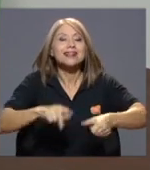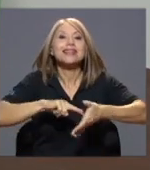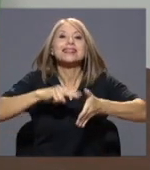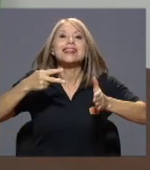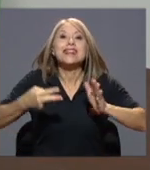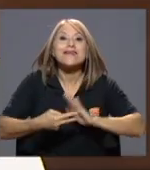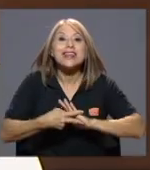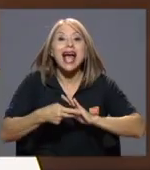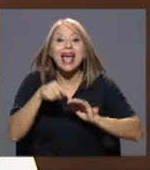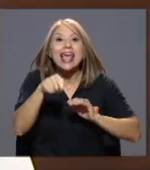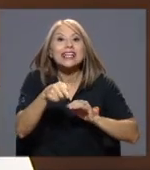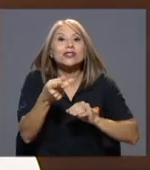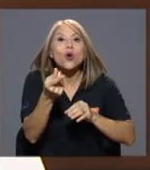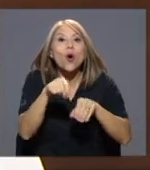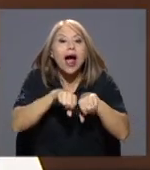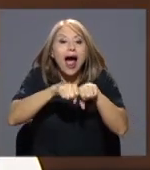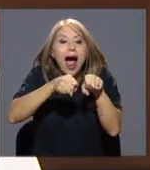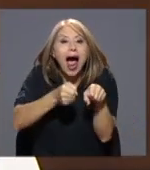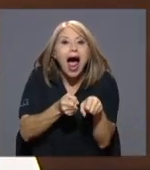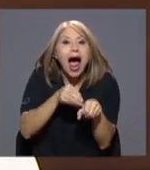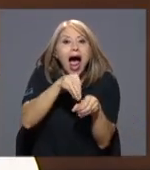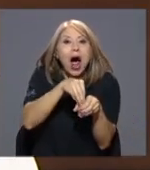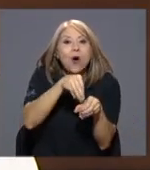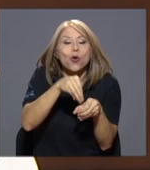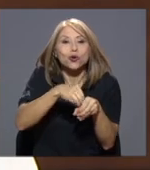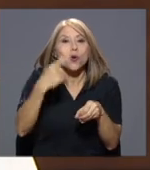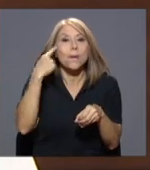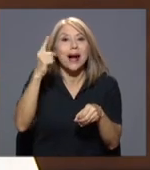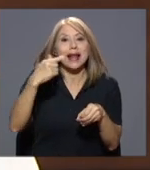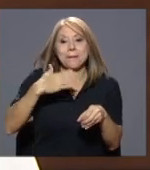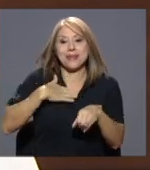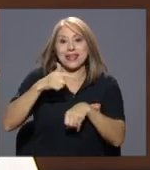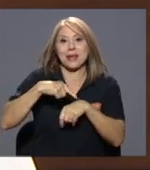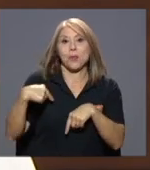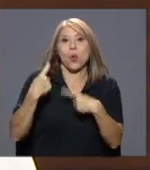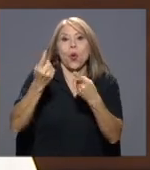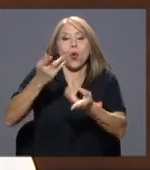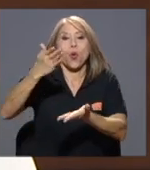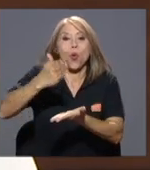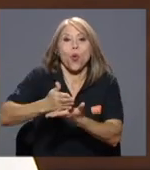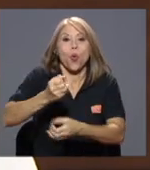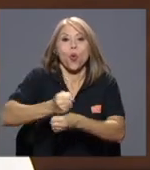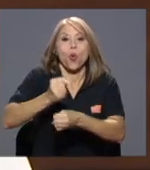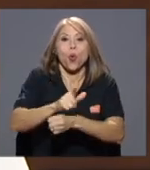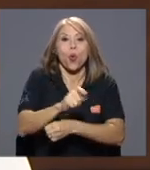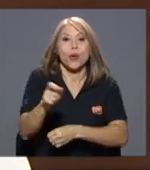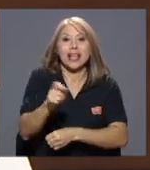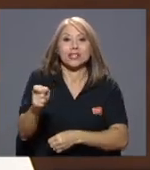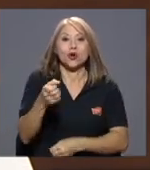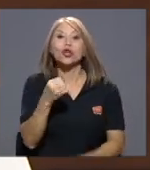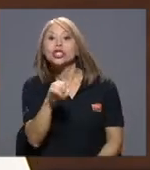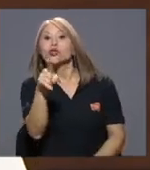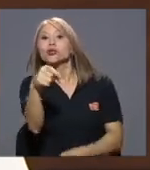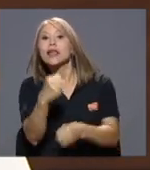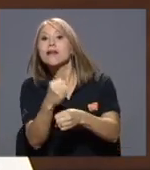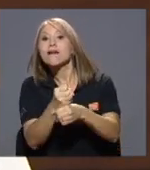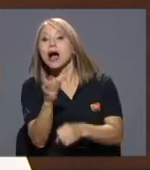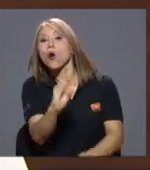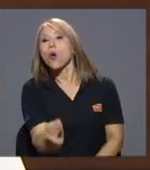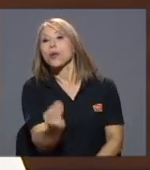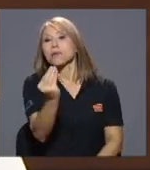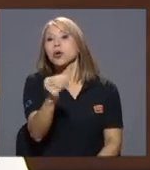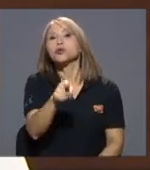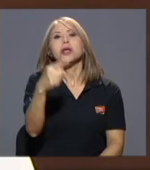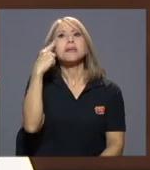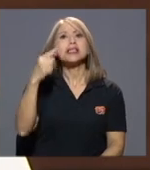mi jubilación. Si usted es un joven que ahora está pensando de que usted va a mantener a un montón de viejillos y, no, y cuando usted se pensione no va a